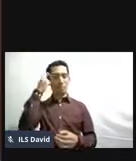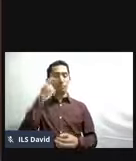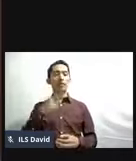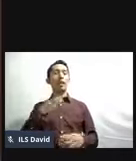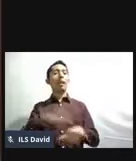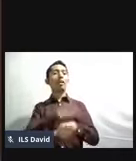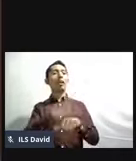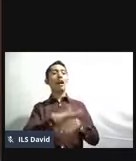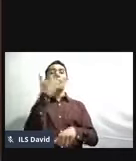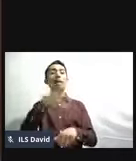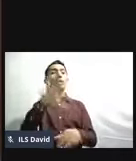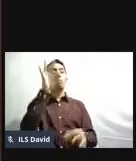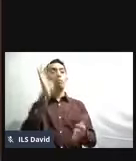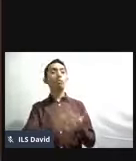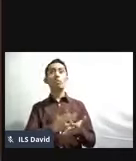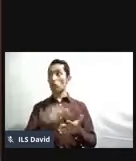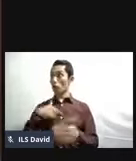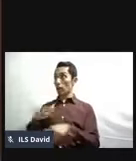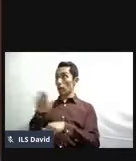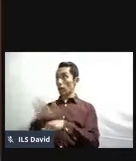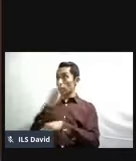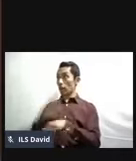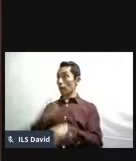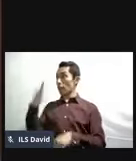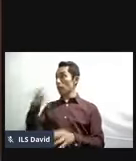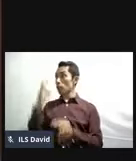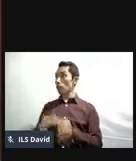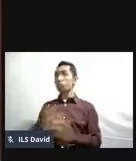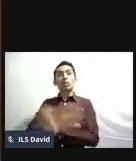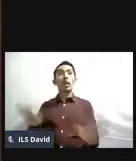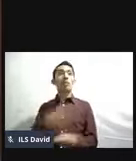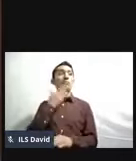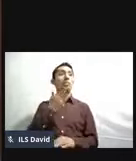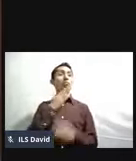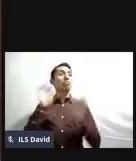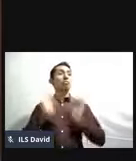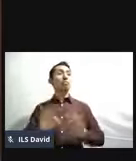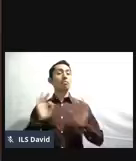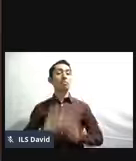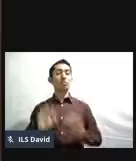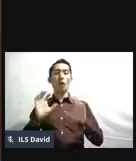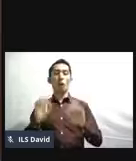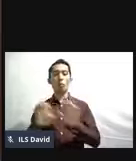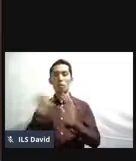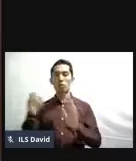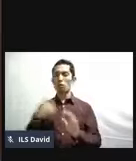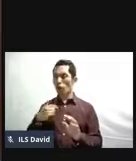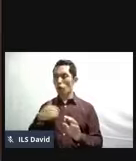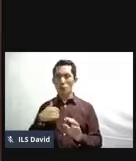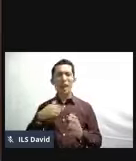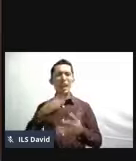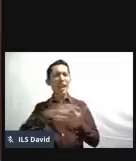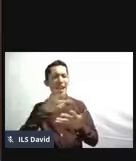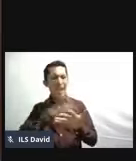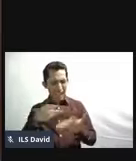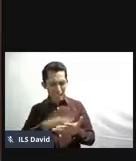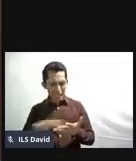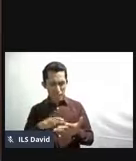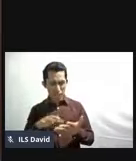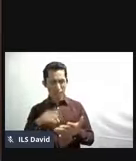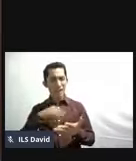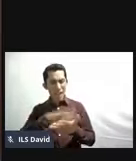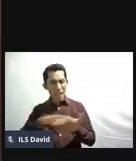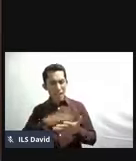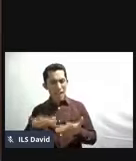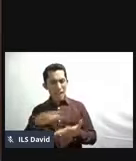lectura. ¿Para qué voy a leer si no me lo van a calificar? Si no me lo está pidiendo la maestra o no